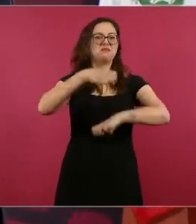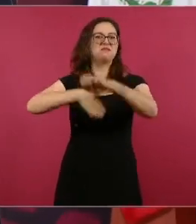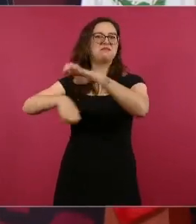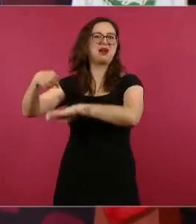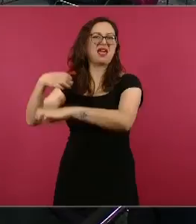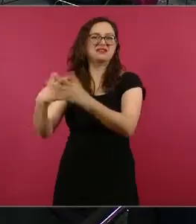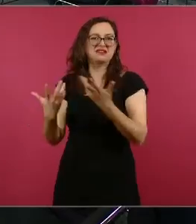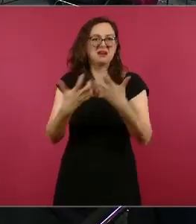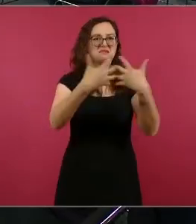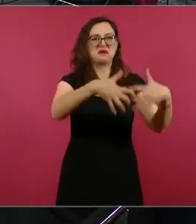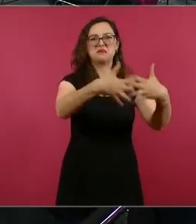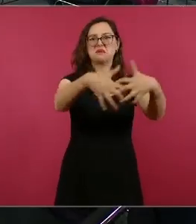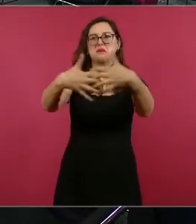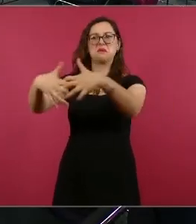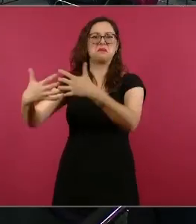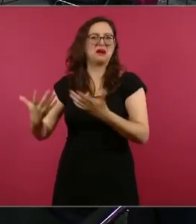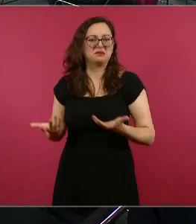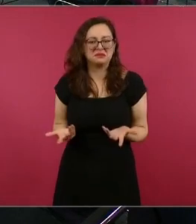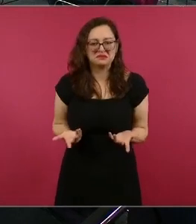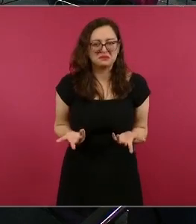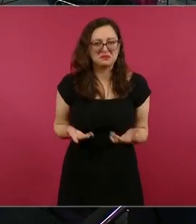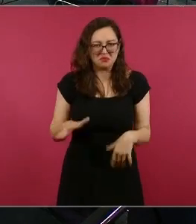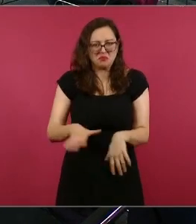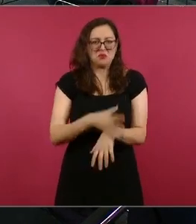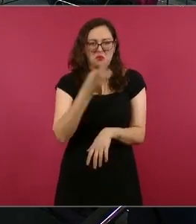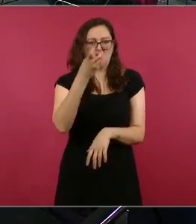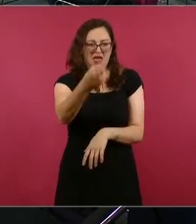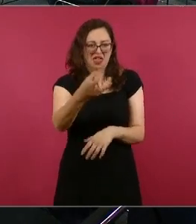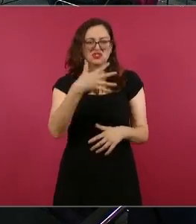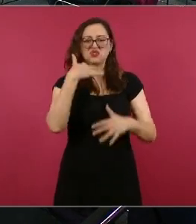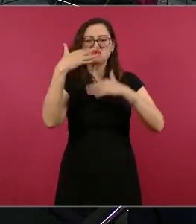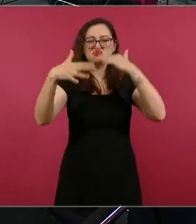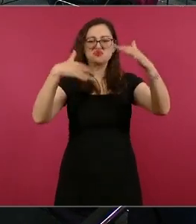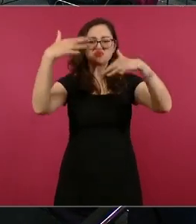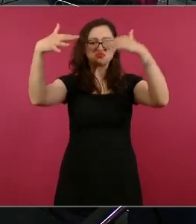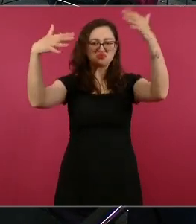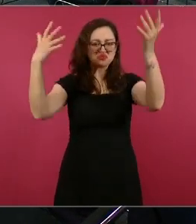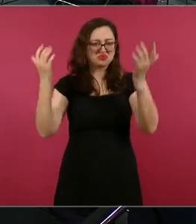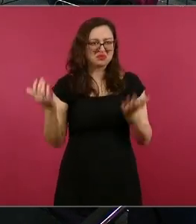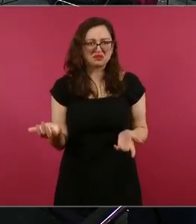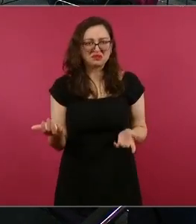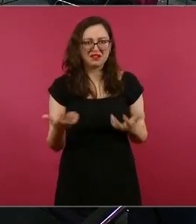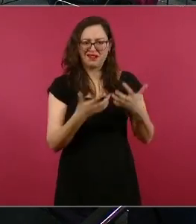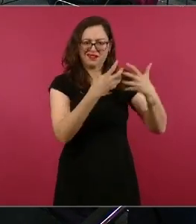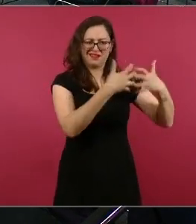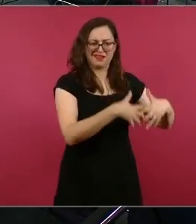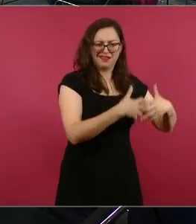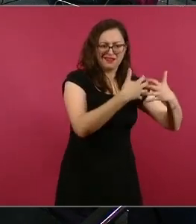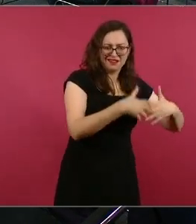que no se salga de la norma